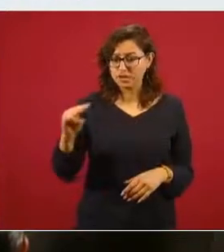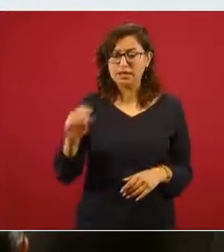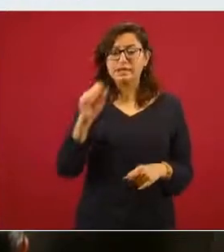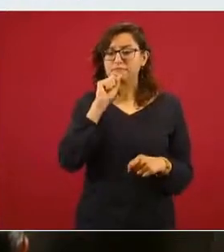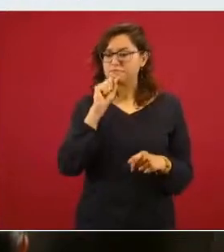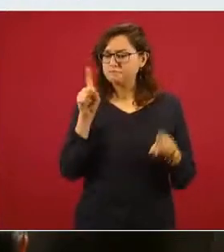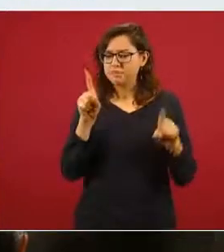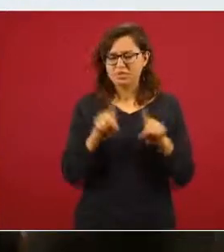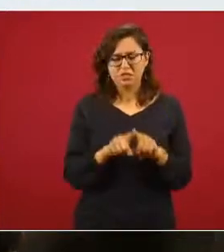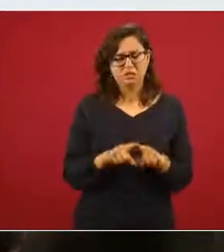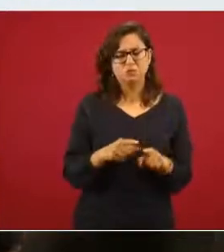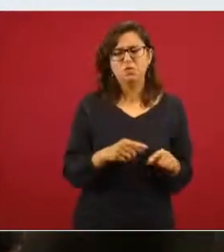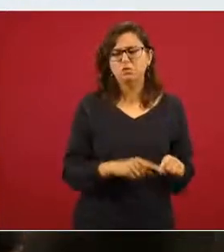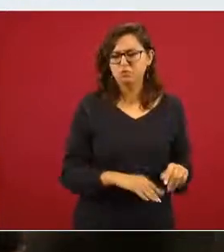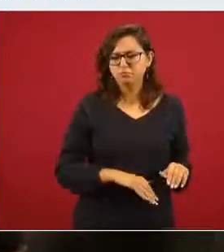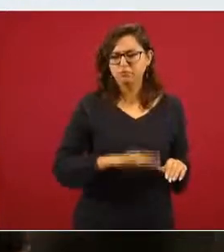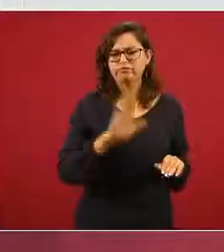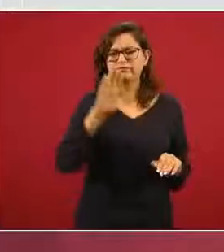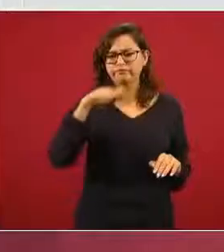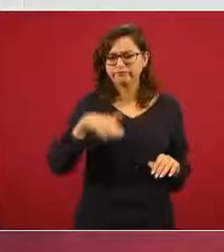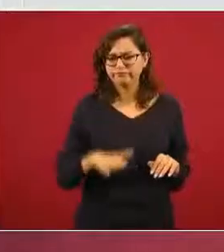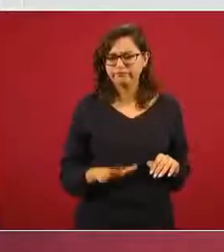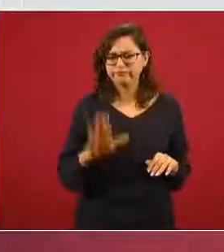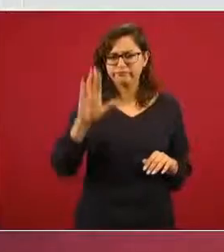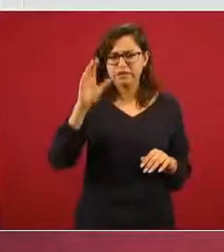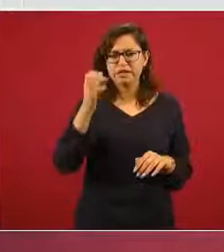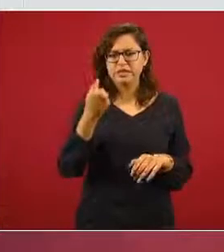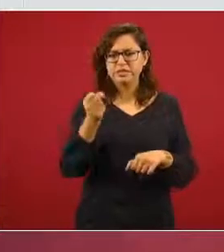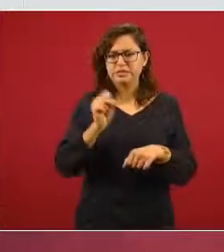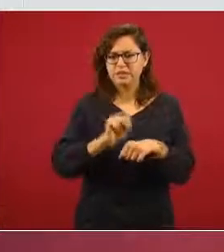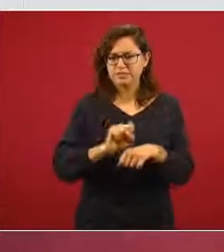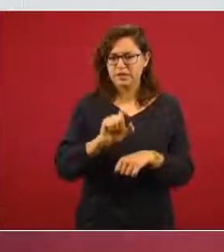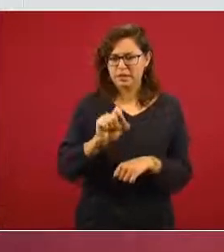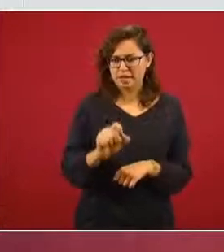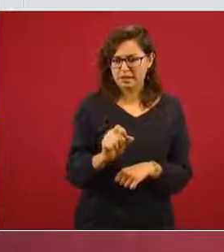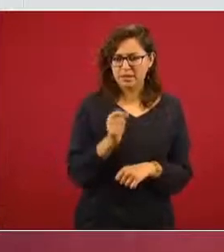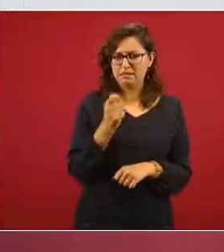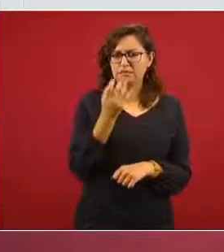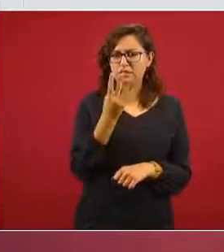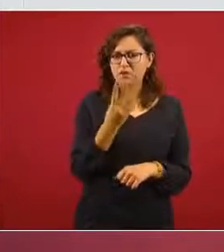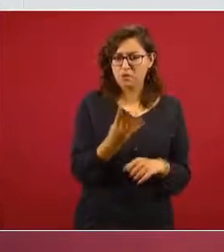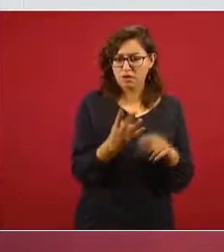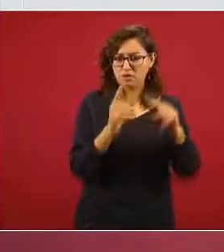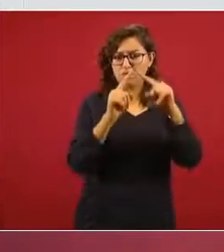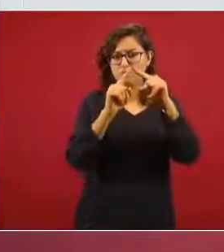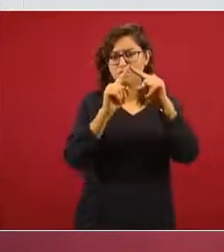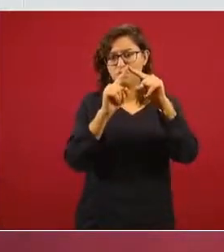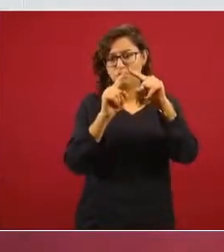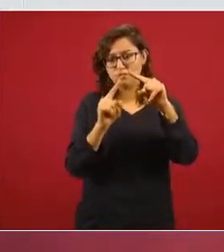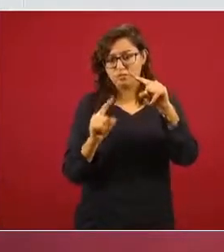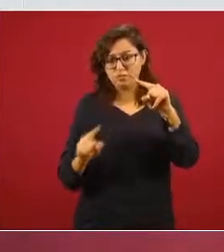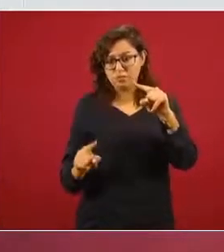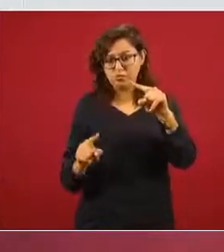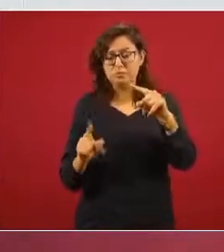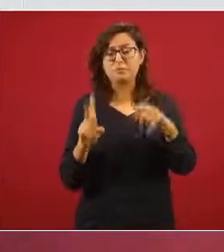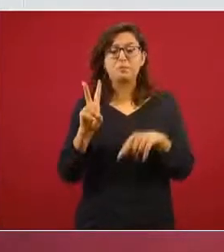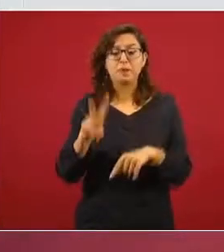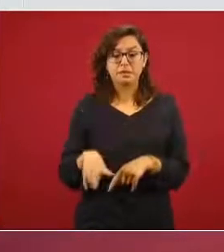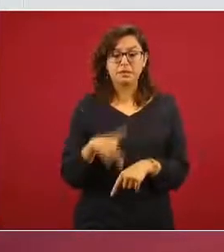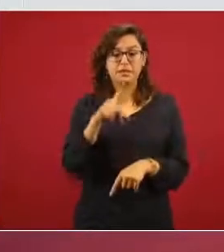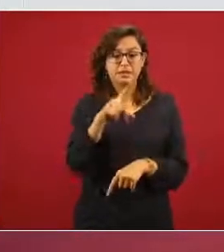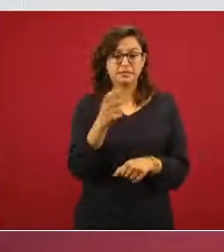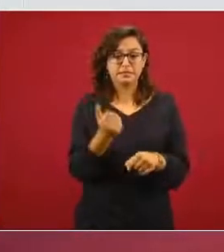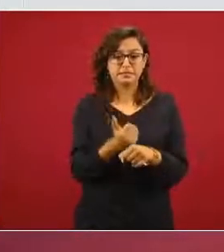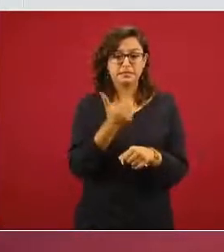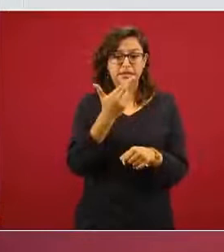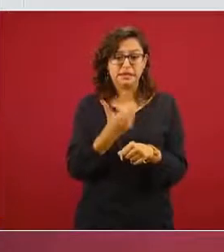variante, subió, llegó a un máximo en la semana 24, descenso. Aquí también reconocemos la Secretaría de Salud de